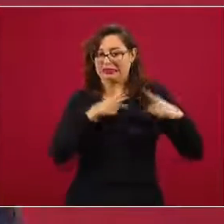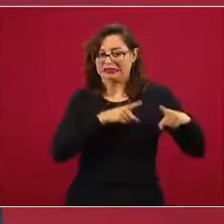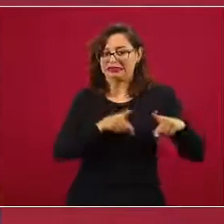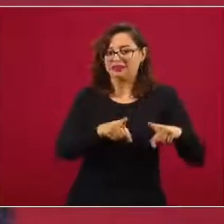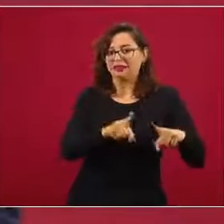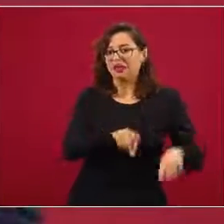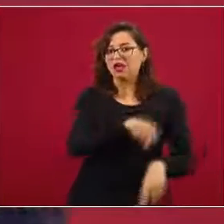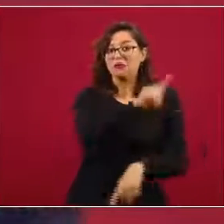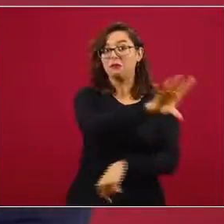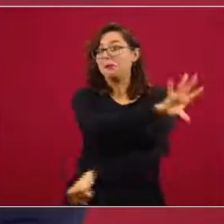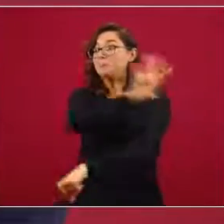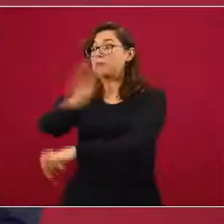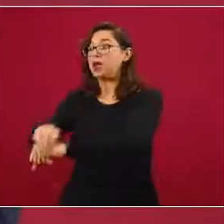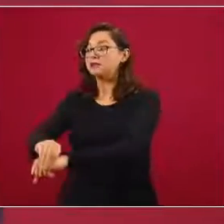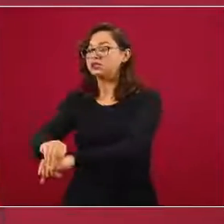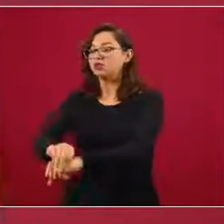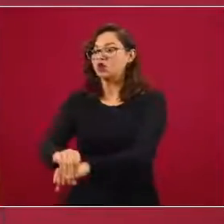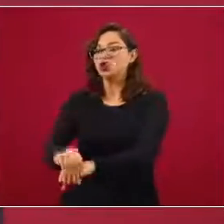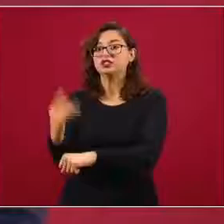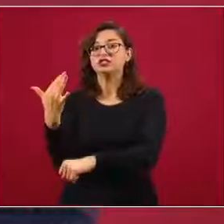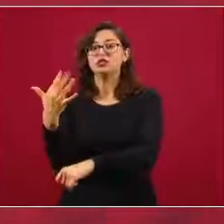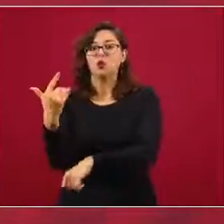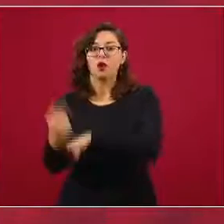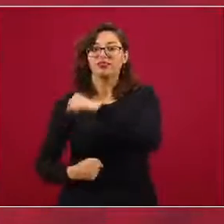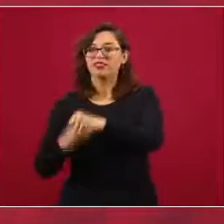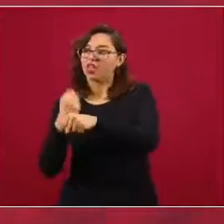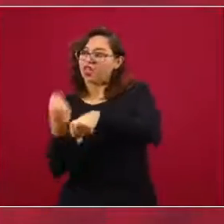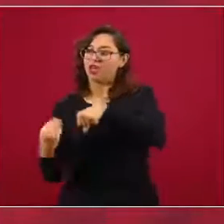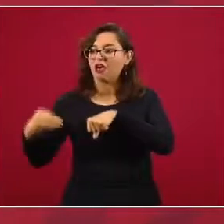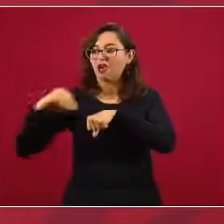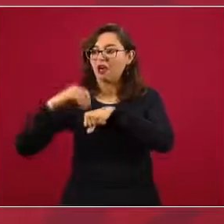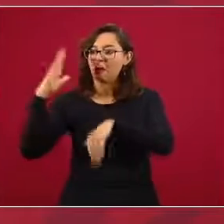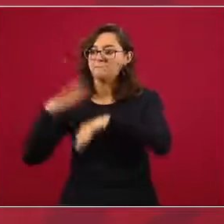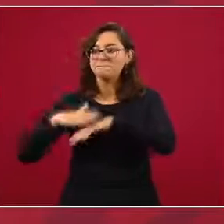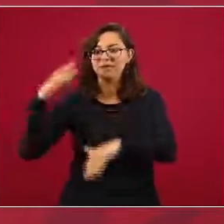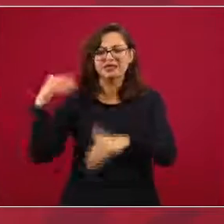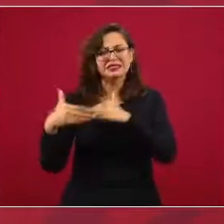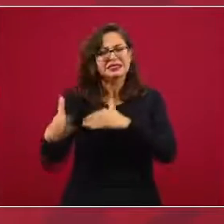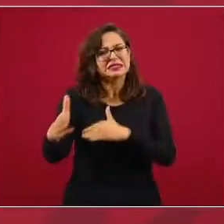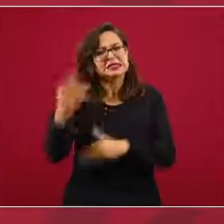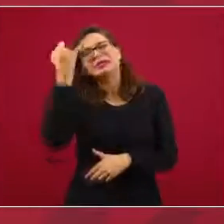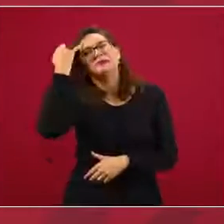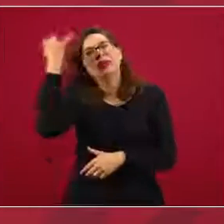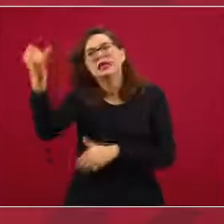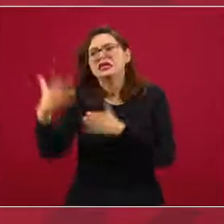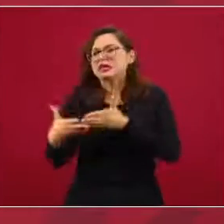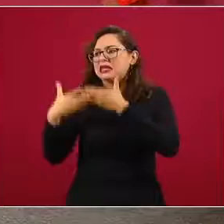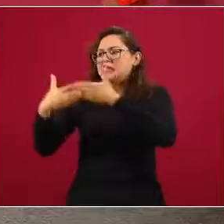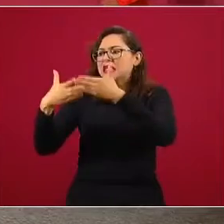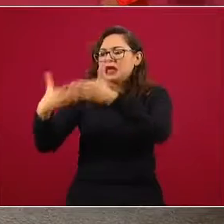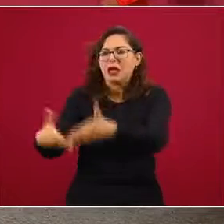O sea, imagínense una concesión del puerto de Veracruz de un siglo.